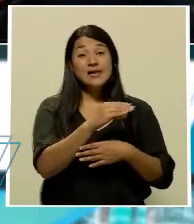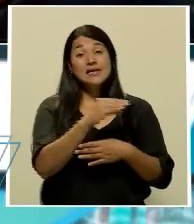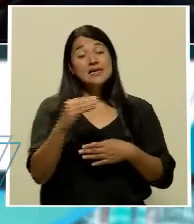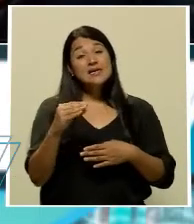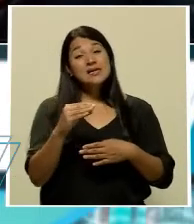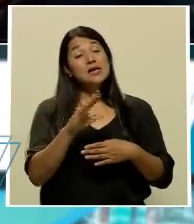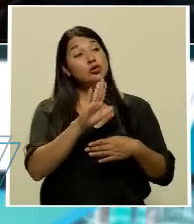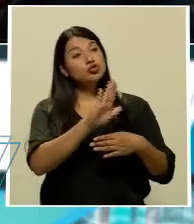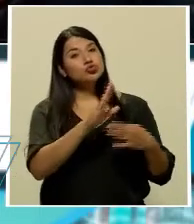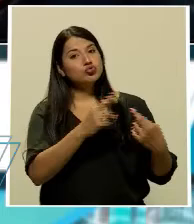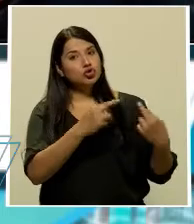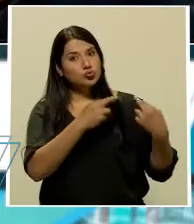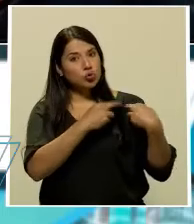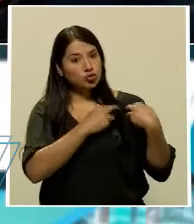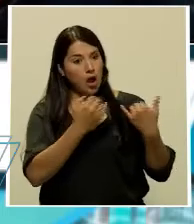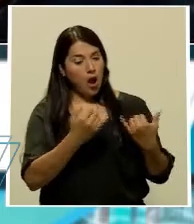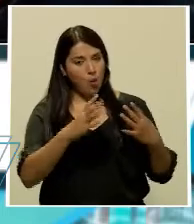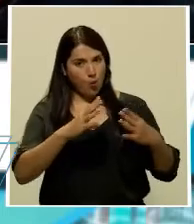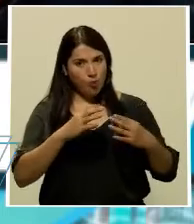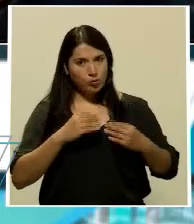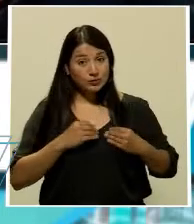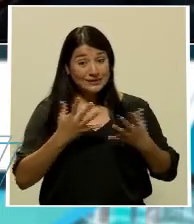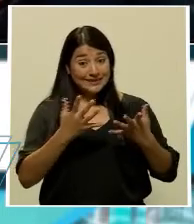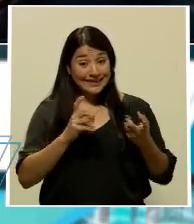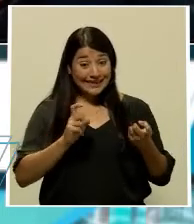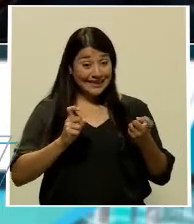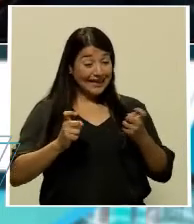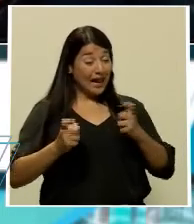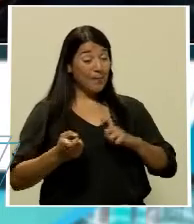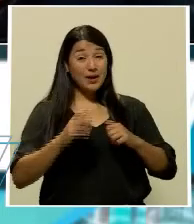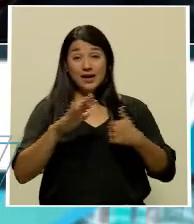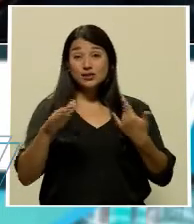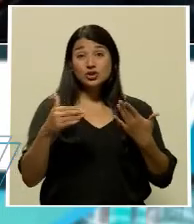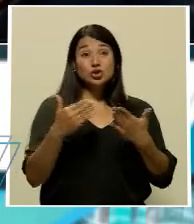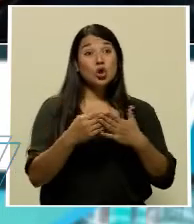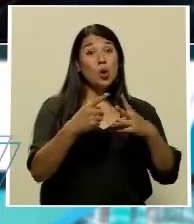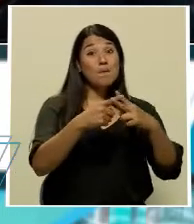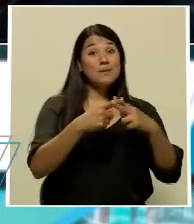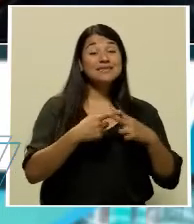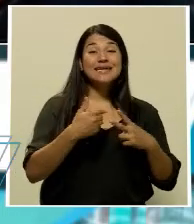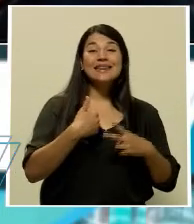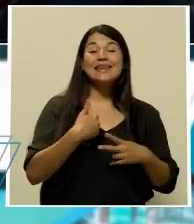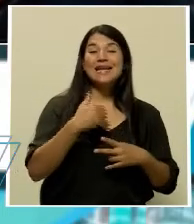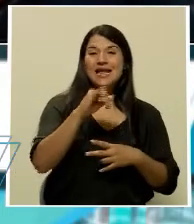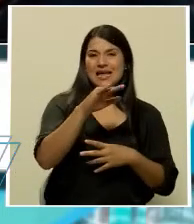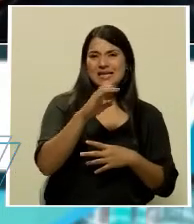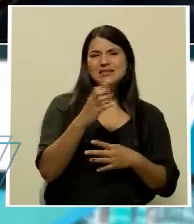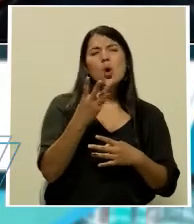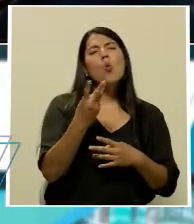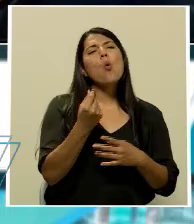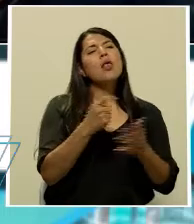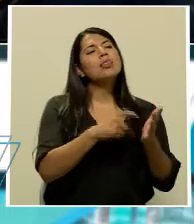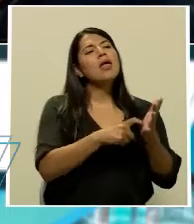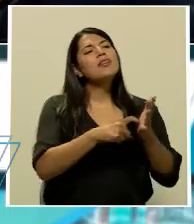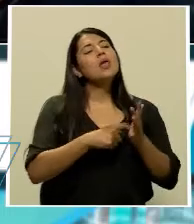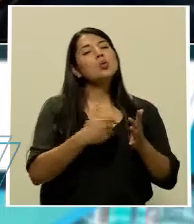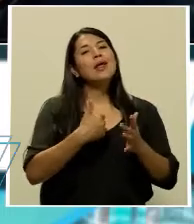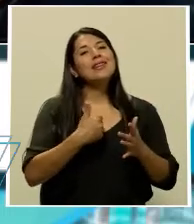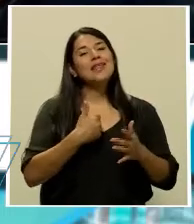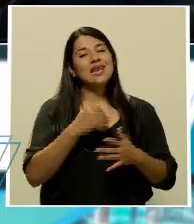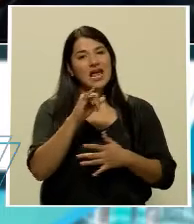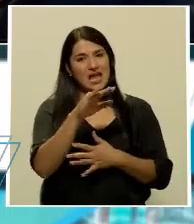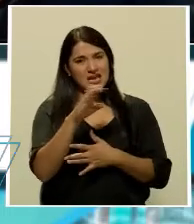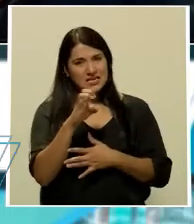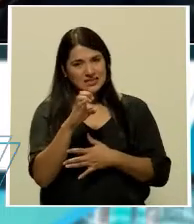la tarea que está emprendiendo es reestructurar toda la deuda del ICE. ¿Cuánto debe el ICE? ¿Dónde